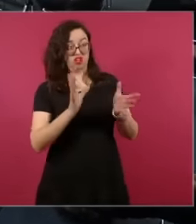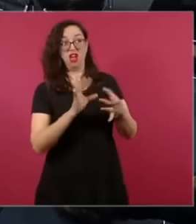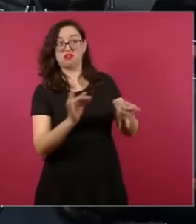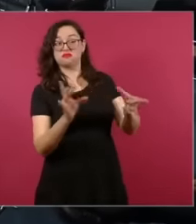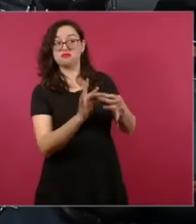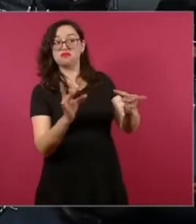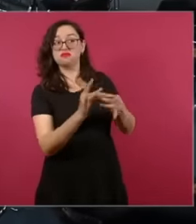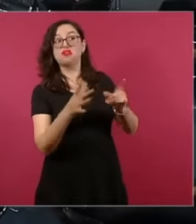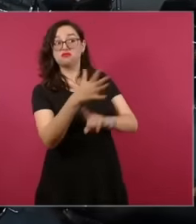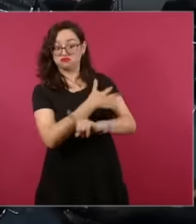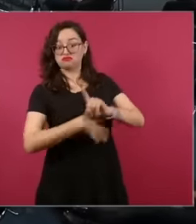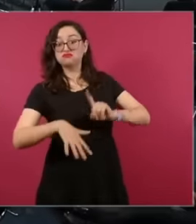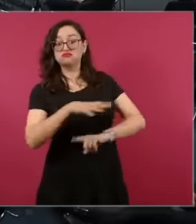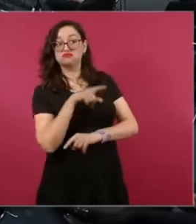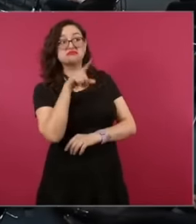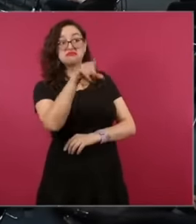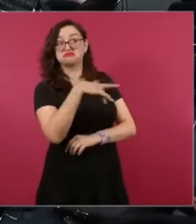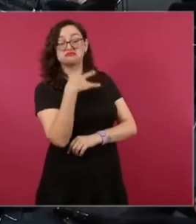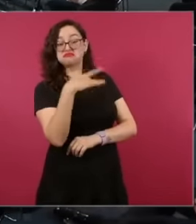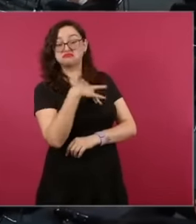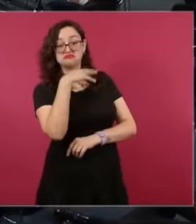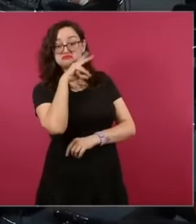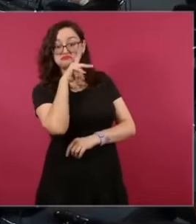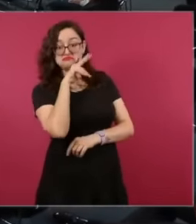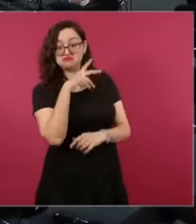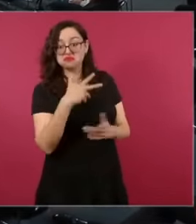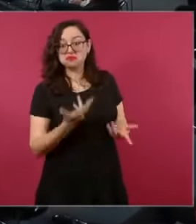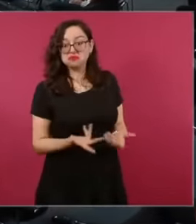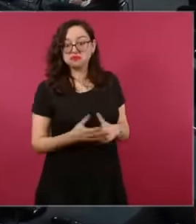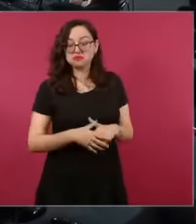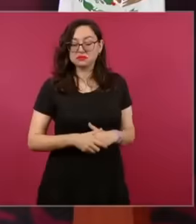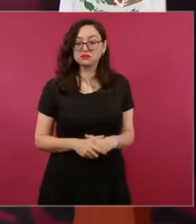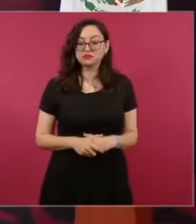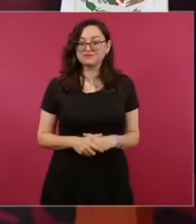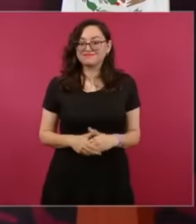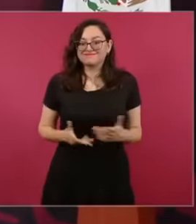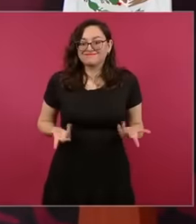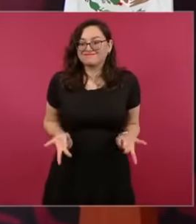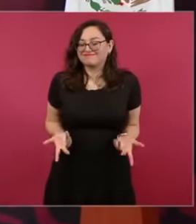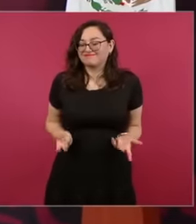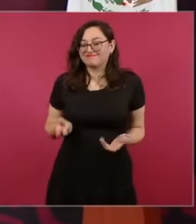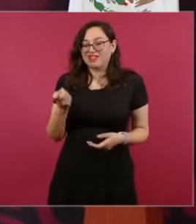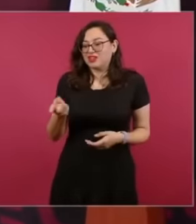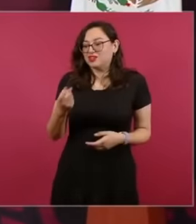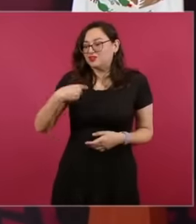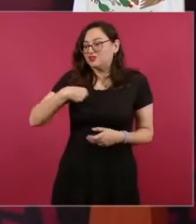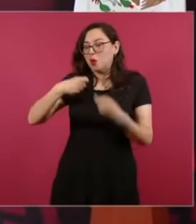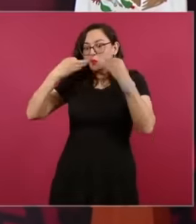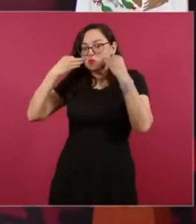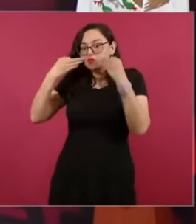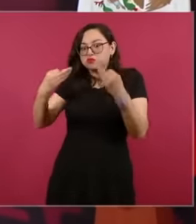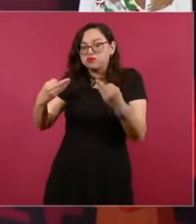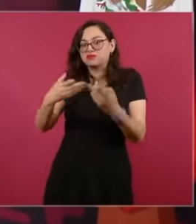las inhabilitaciones, desapariciones, detenciones. Es que no me quiero meter en eso